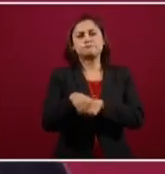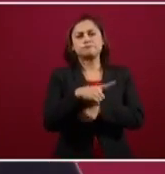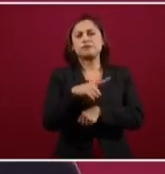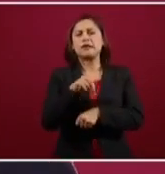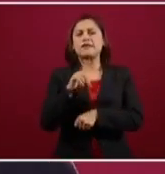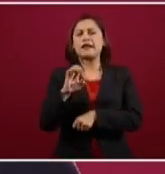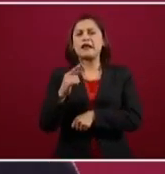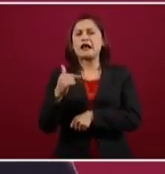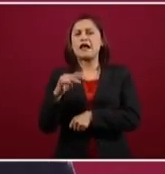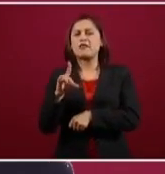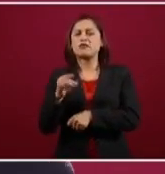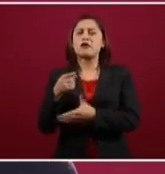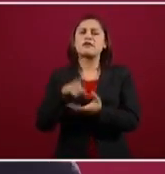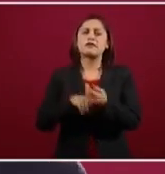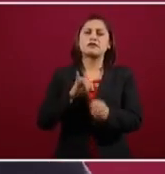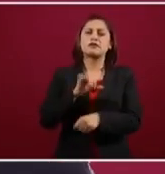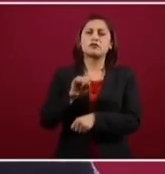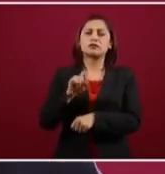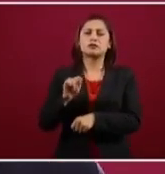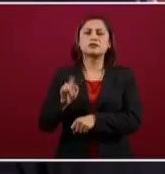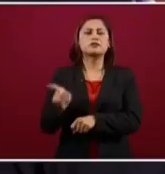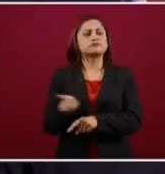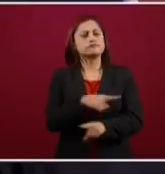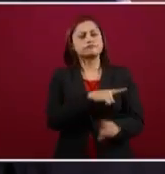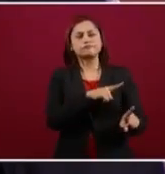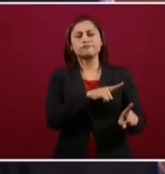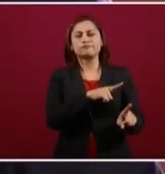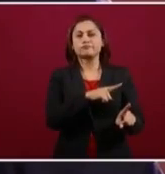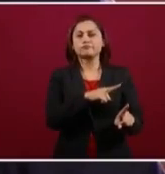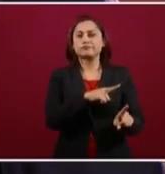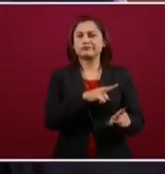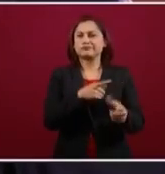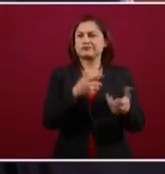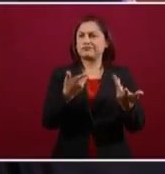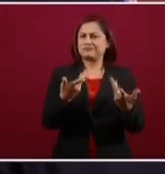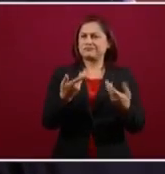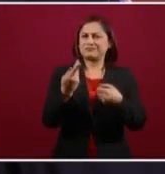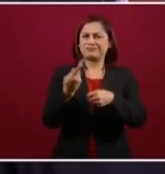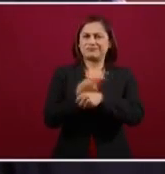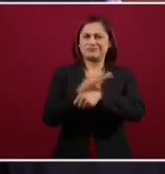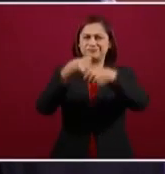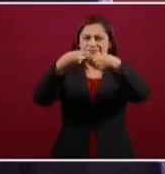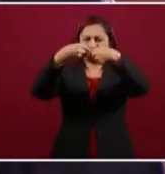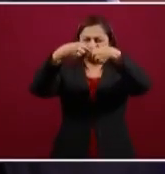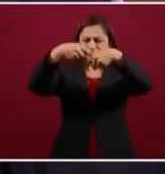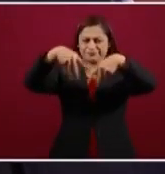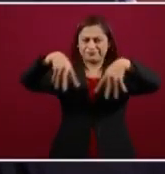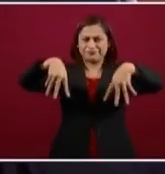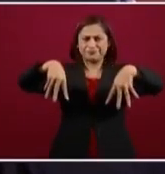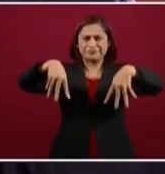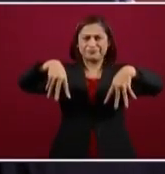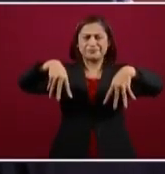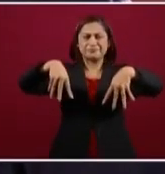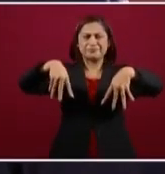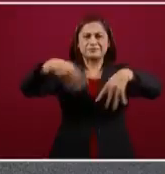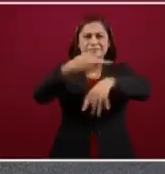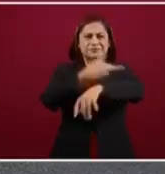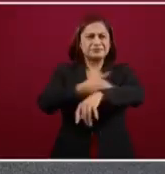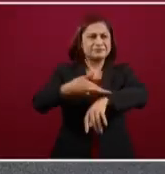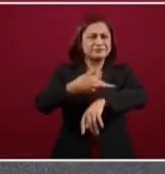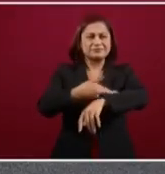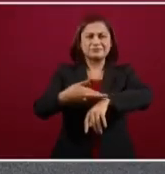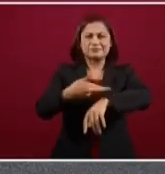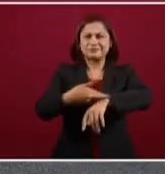Y así los delegados, estructuras, aparatos. No,